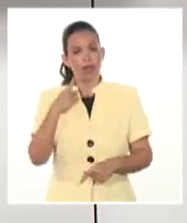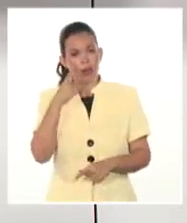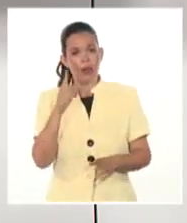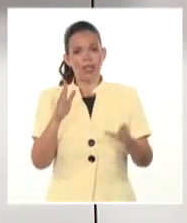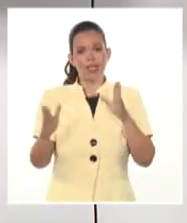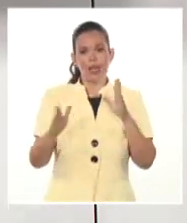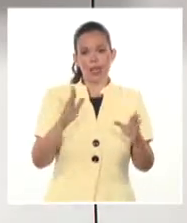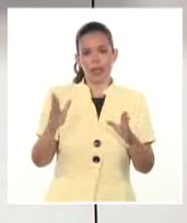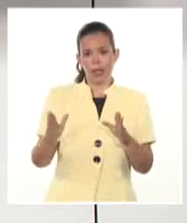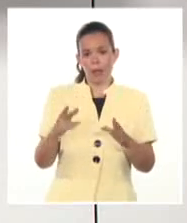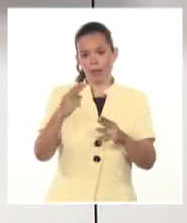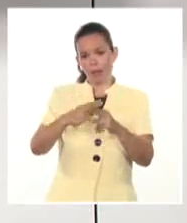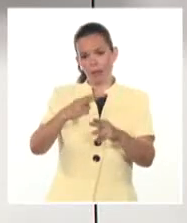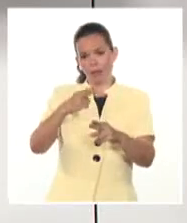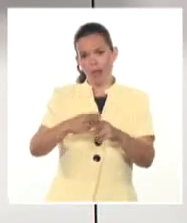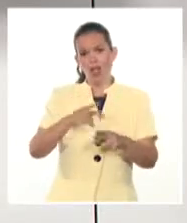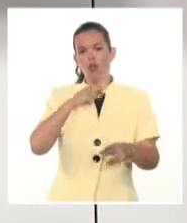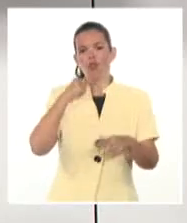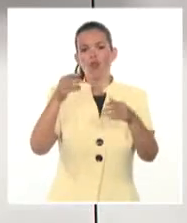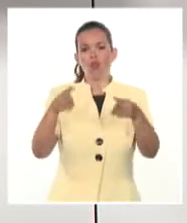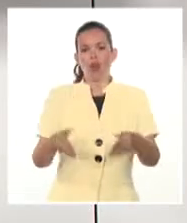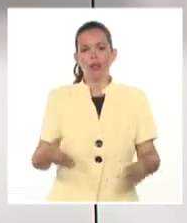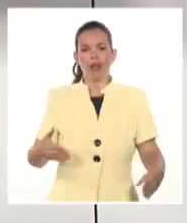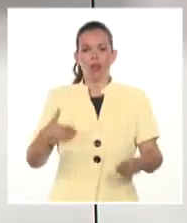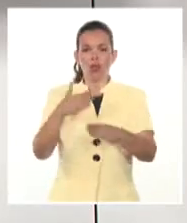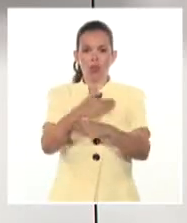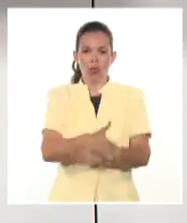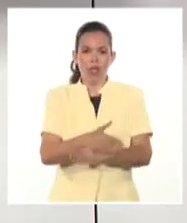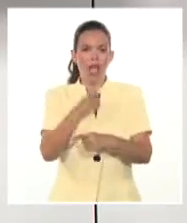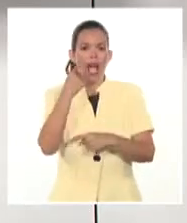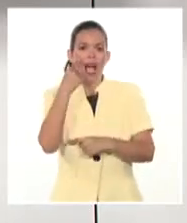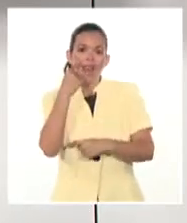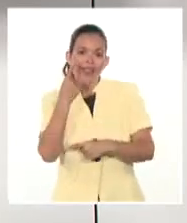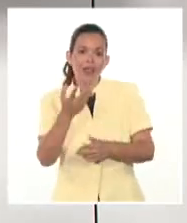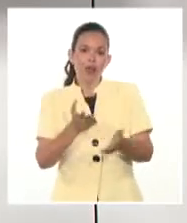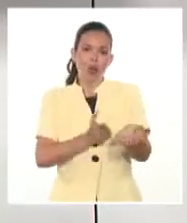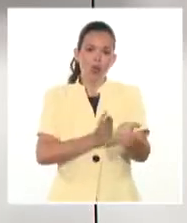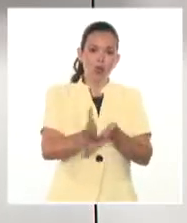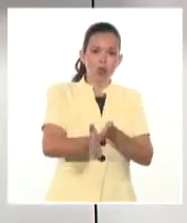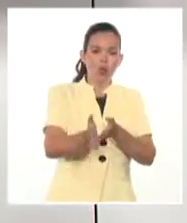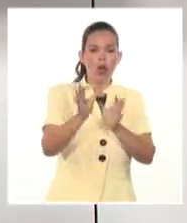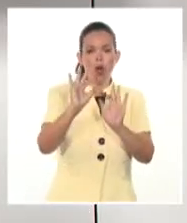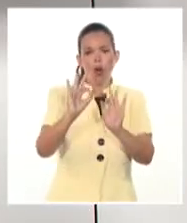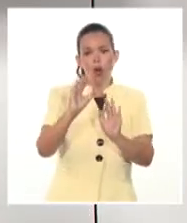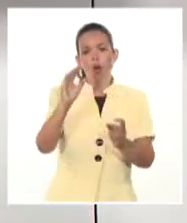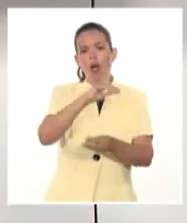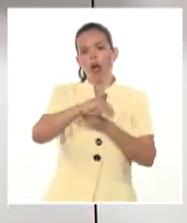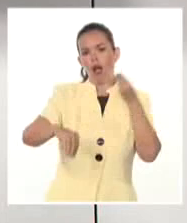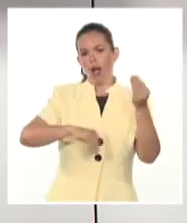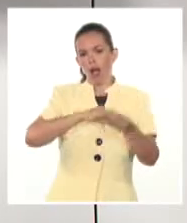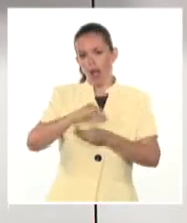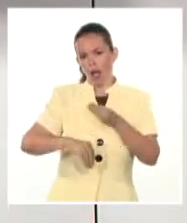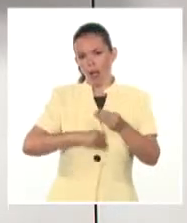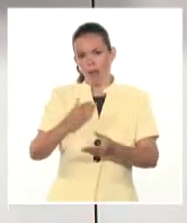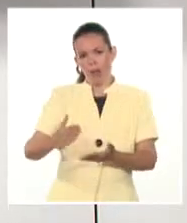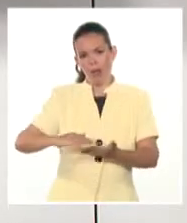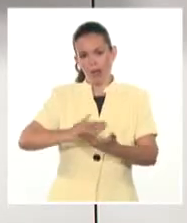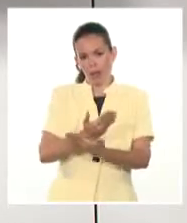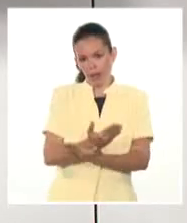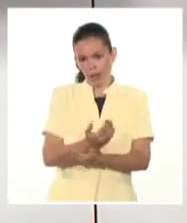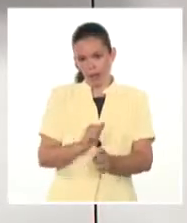para quedarse, que la Corte Constitucional avale la legalidad del recurso. Y a pesar de lo obvio que nos parecería ya a